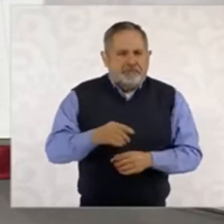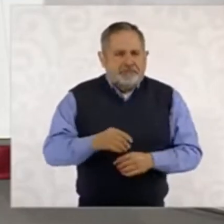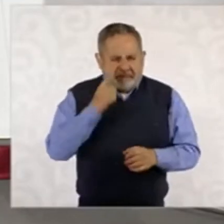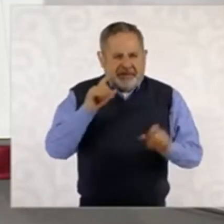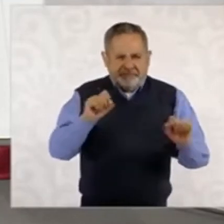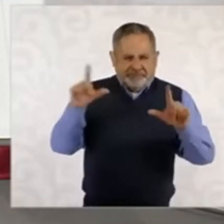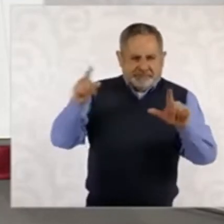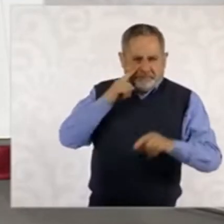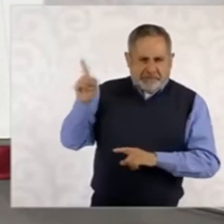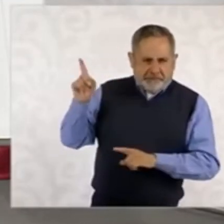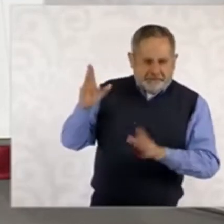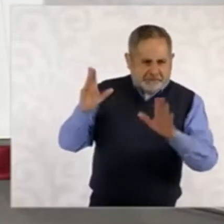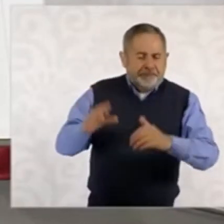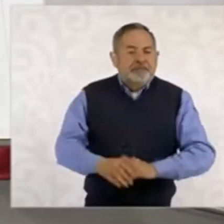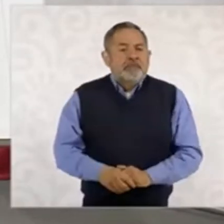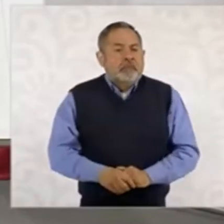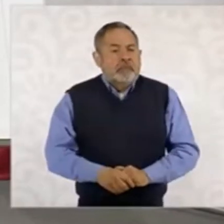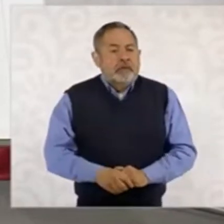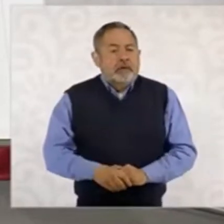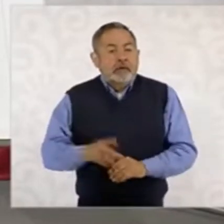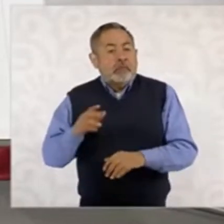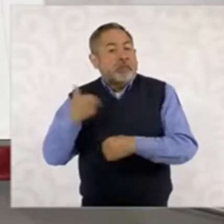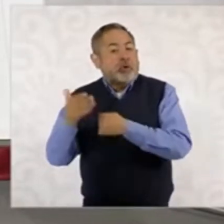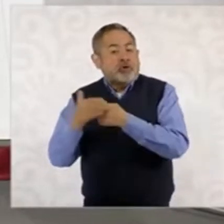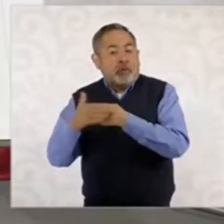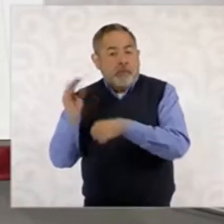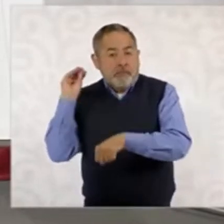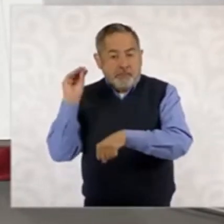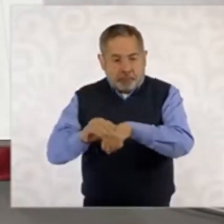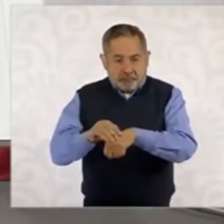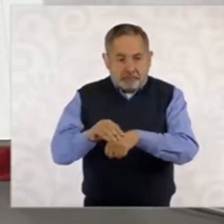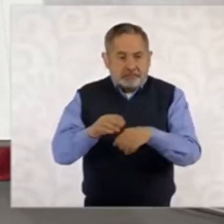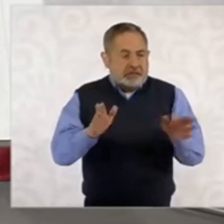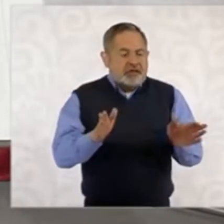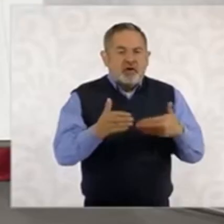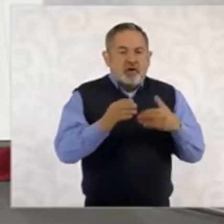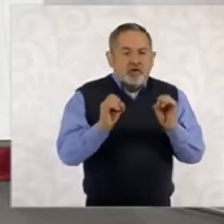favor. Vamos a instalar un